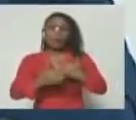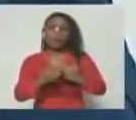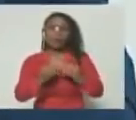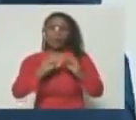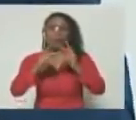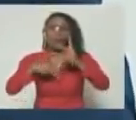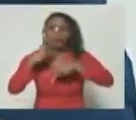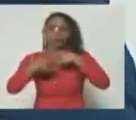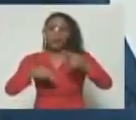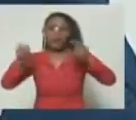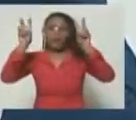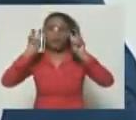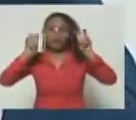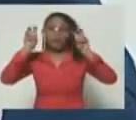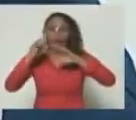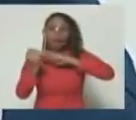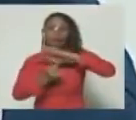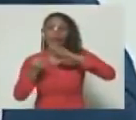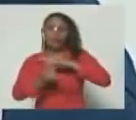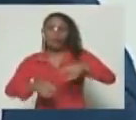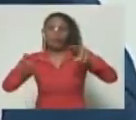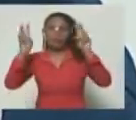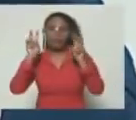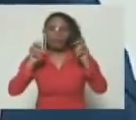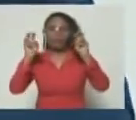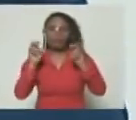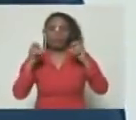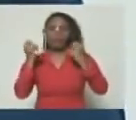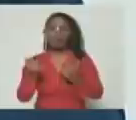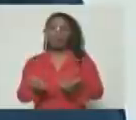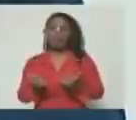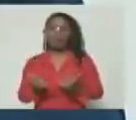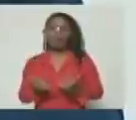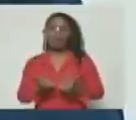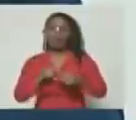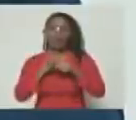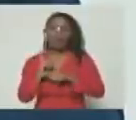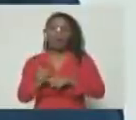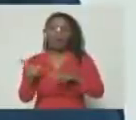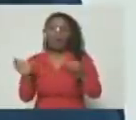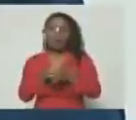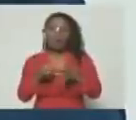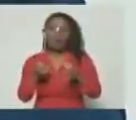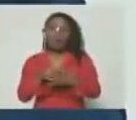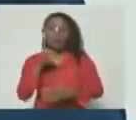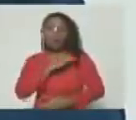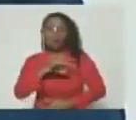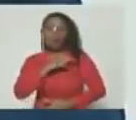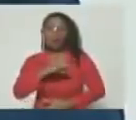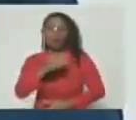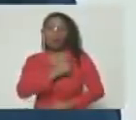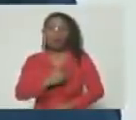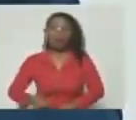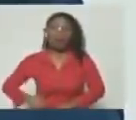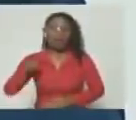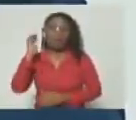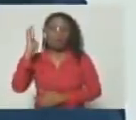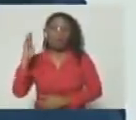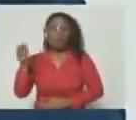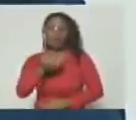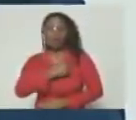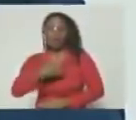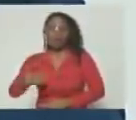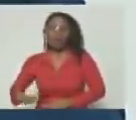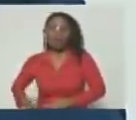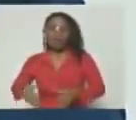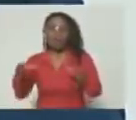repolitización y reinstitucionalización. Y como esta es una comisión, señor presidente de la Asamblea Nacional, y además presidente de esta